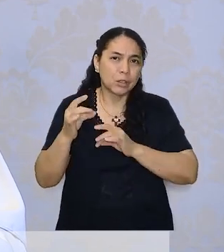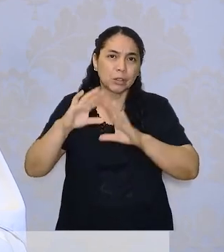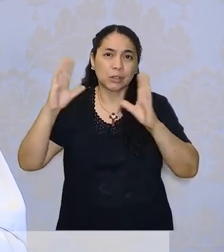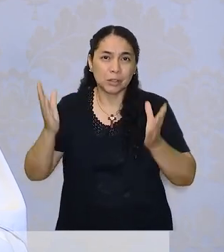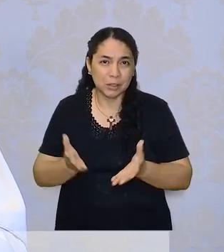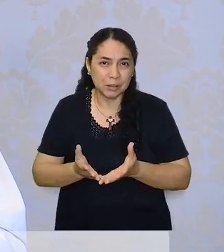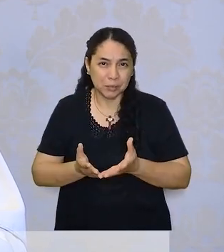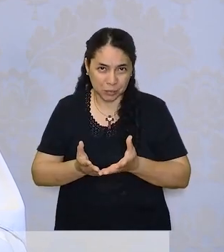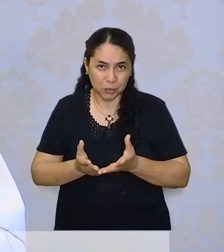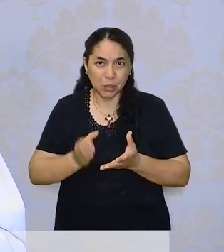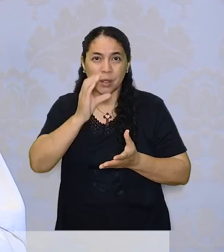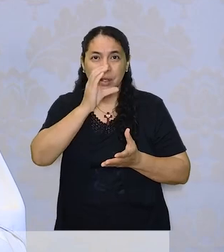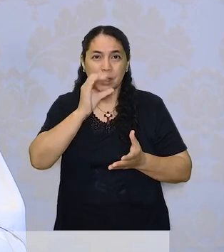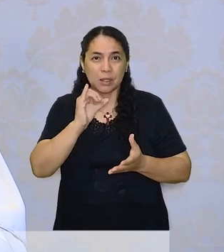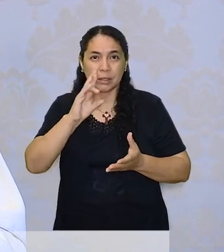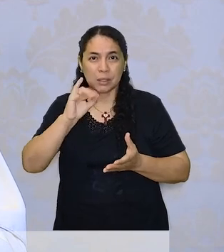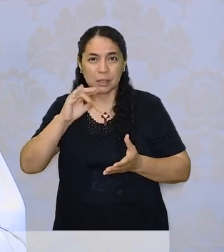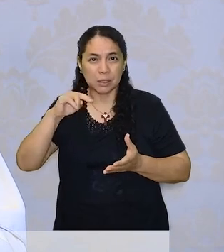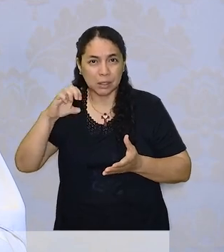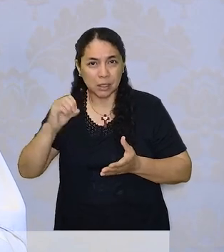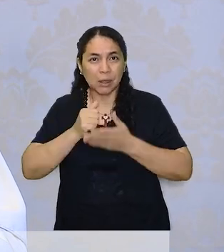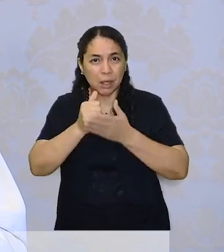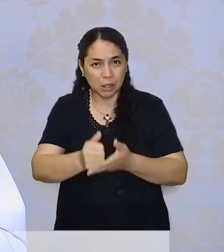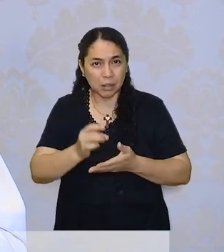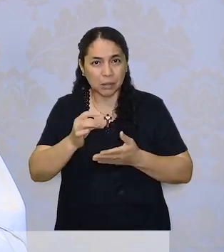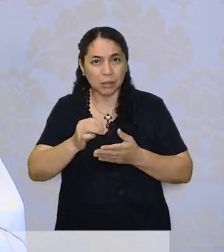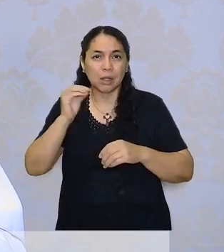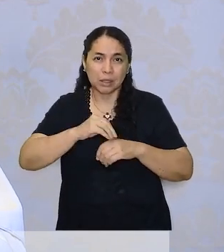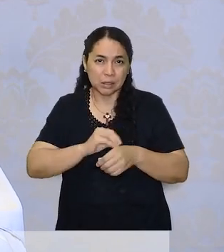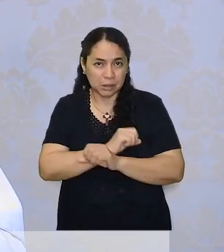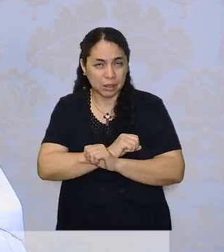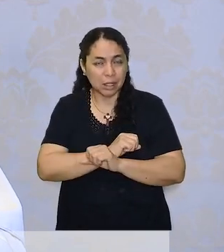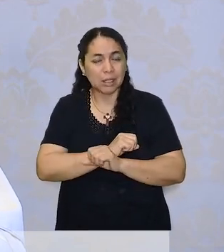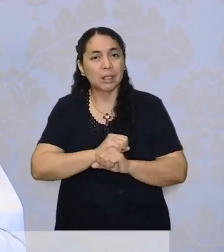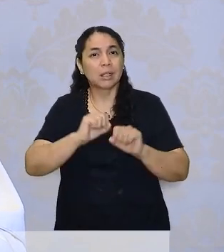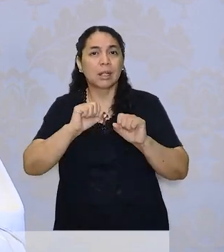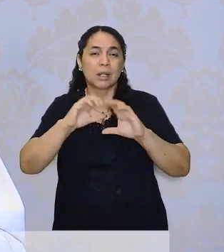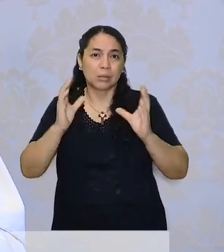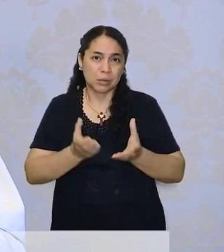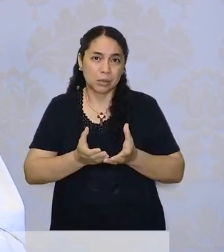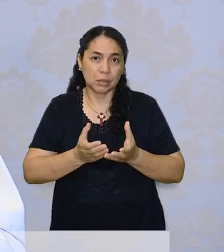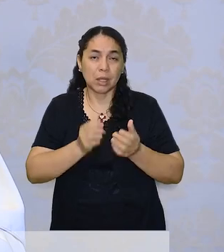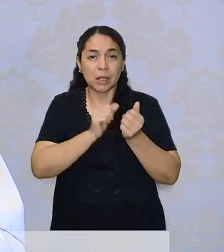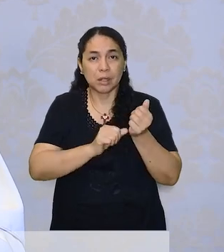sí el peso del dolor del mundo para sanar el mundo.